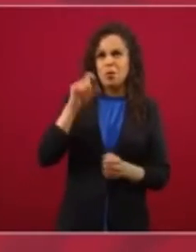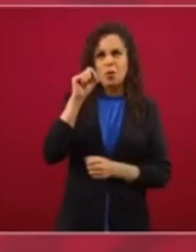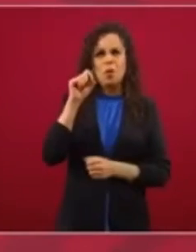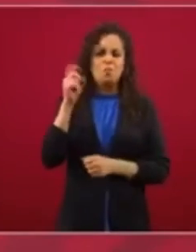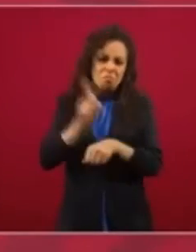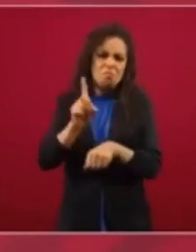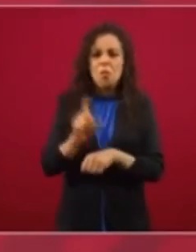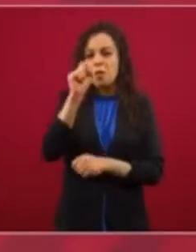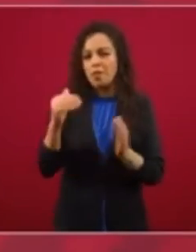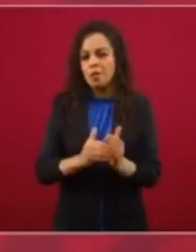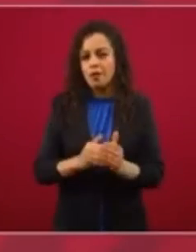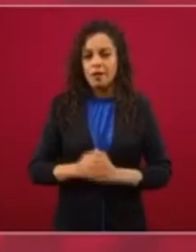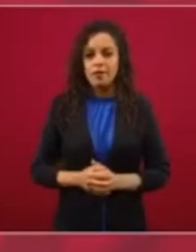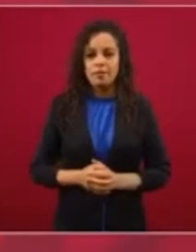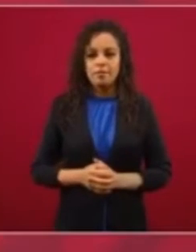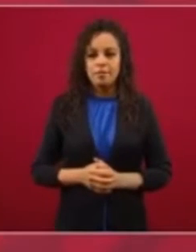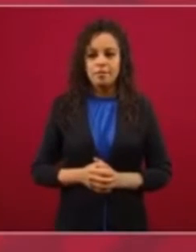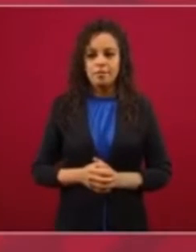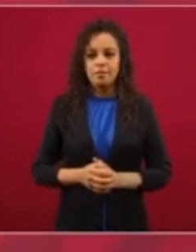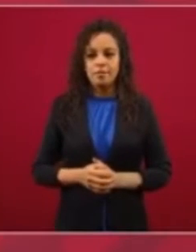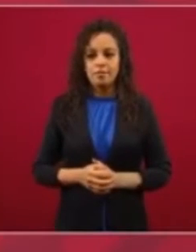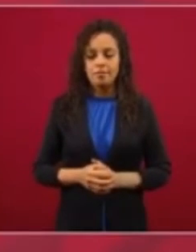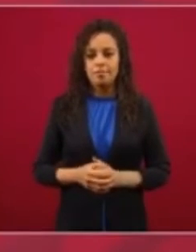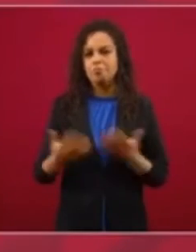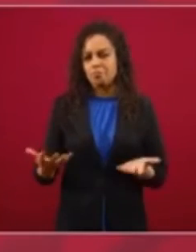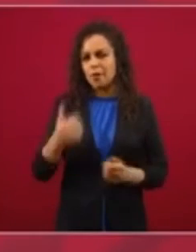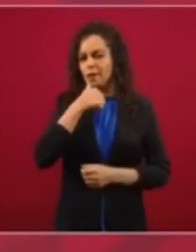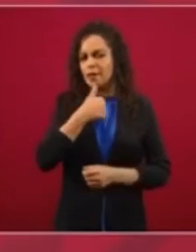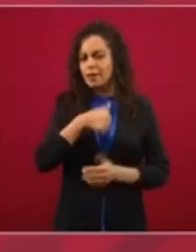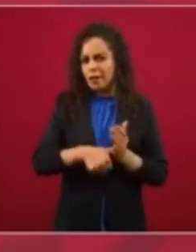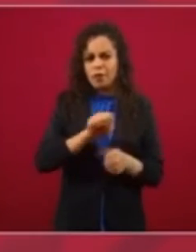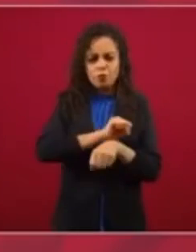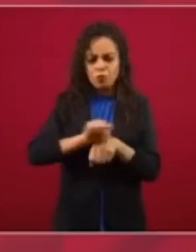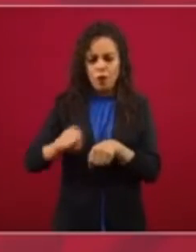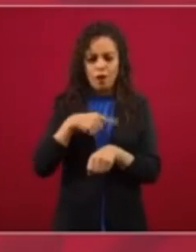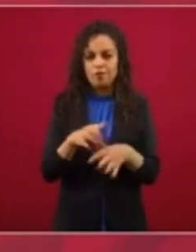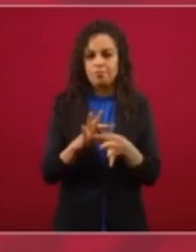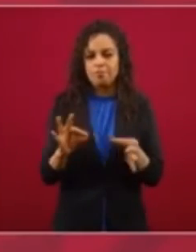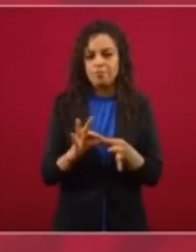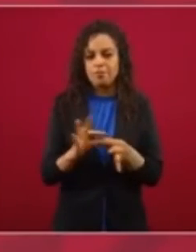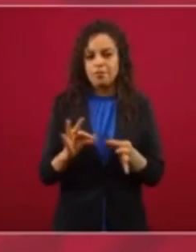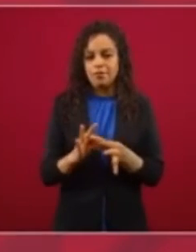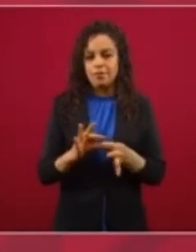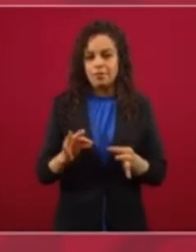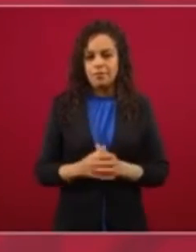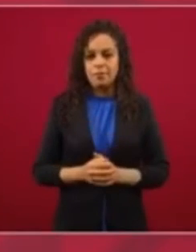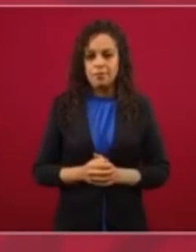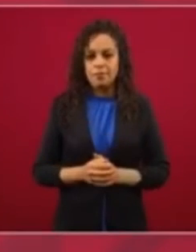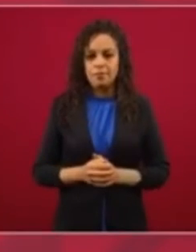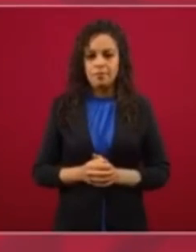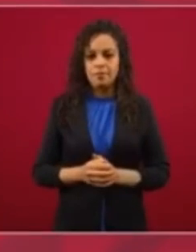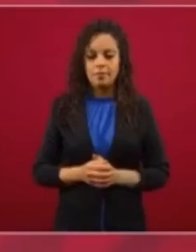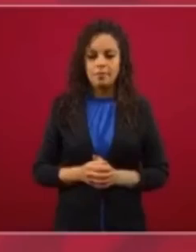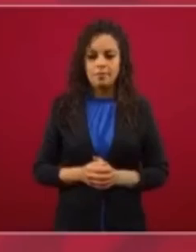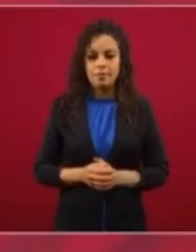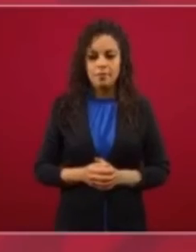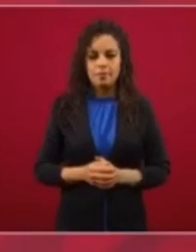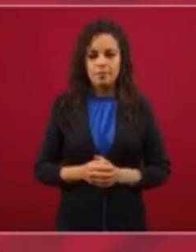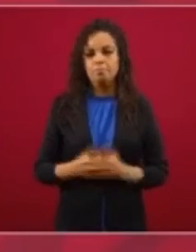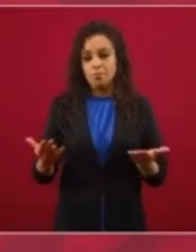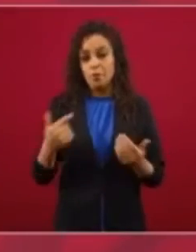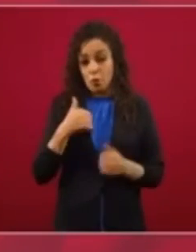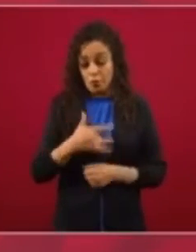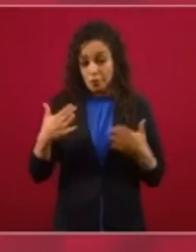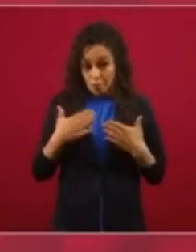Entonces, como es la palabra, pues era nada más una carta explicando qué tienen que hacer y por qué les tenemos confianza.